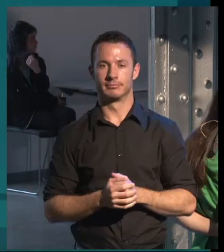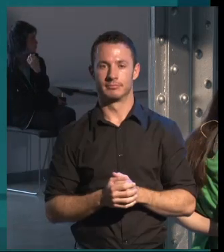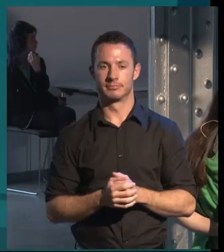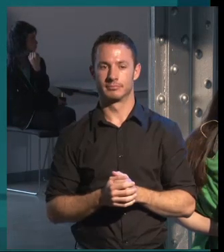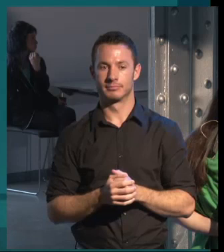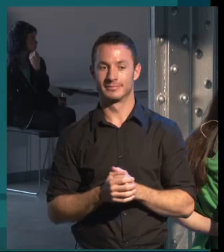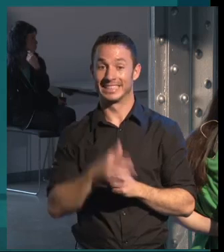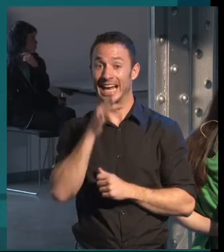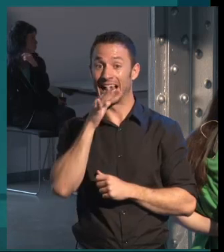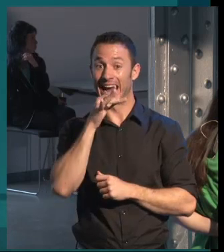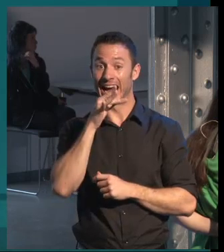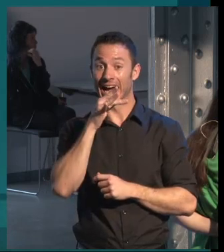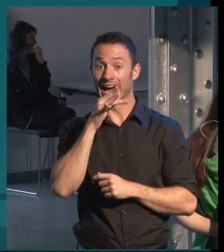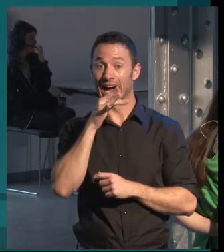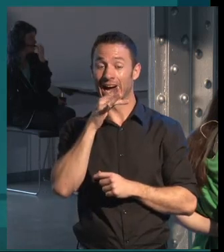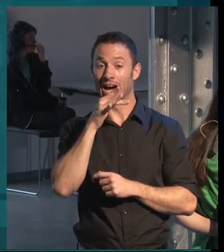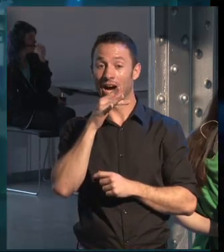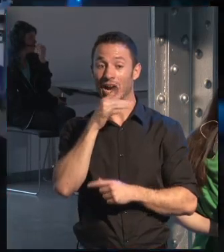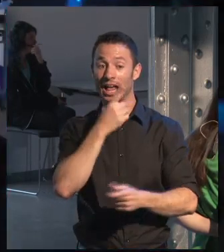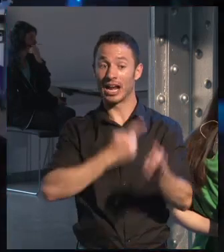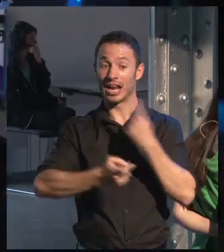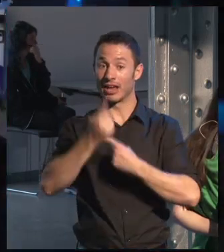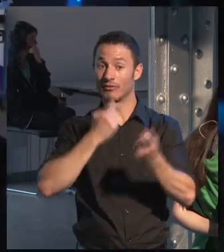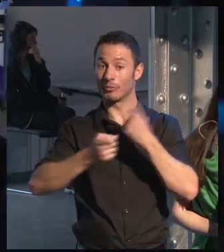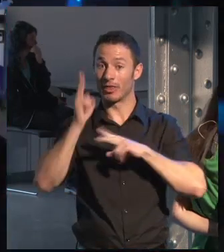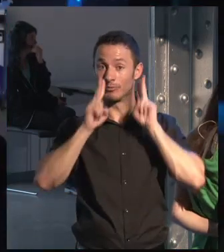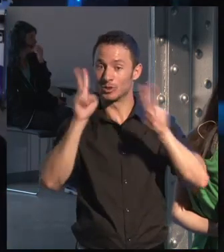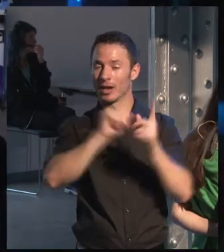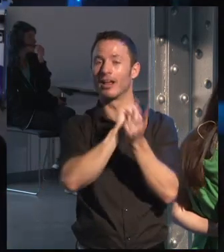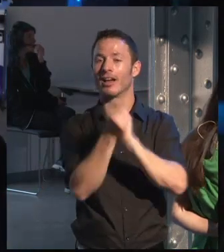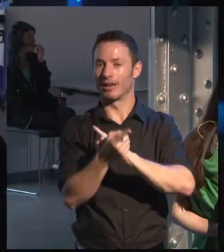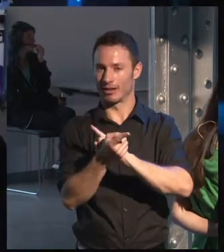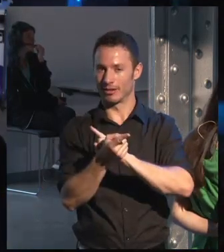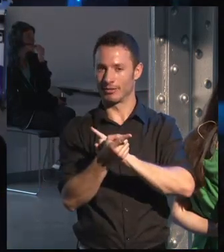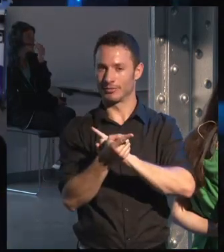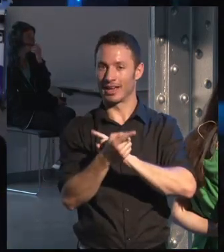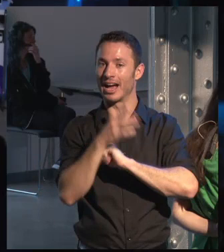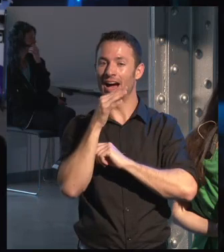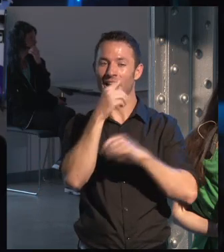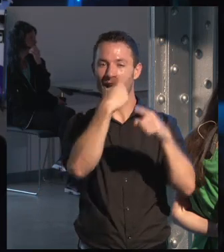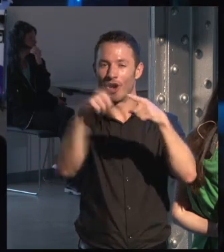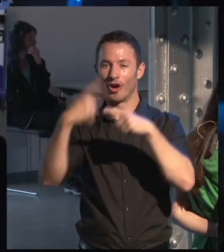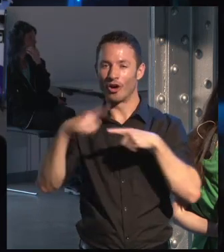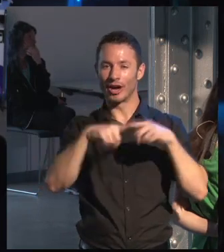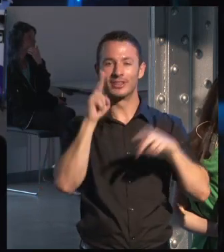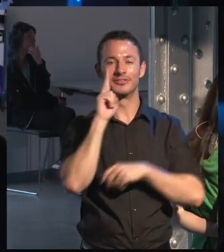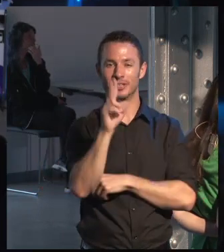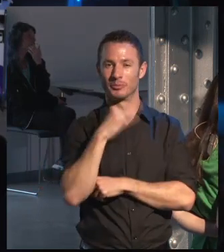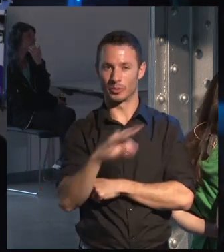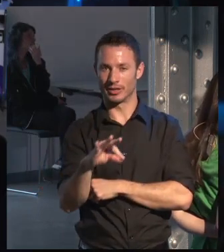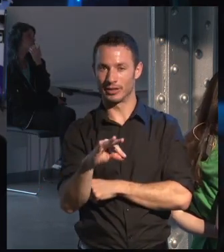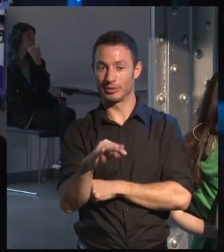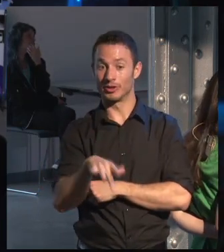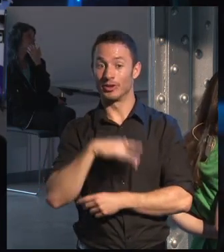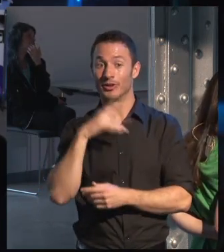y ahora os va a cambiar la información que veis. Ahora ya podéis ver los objetos de tal manera que cuando